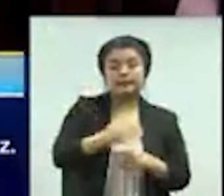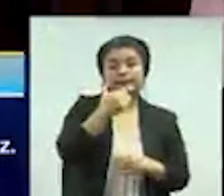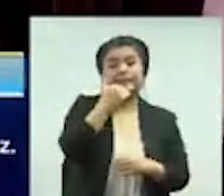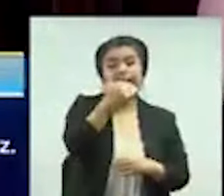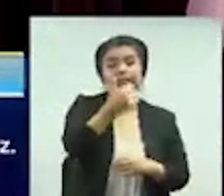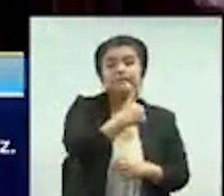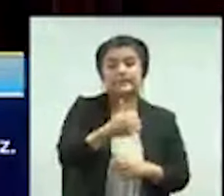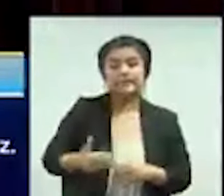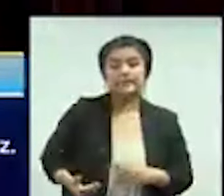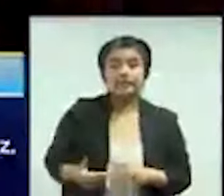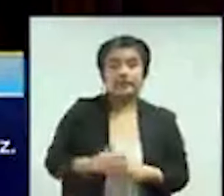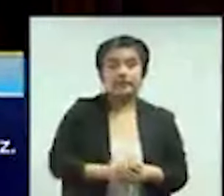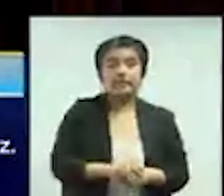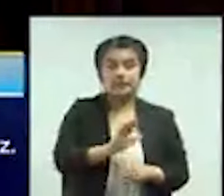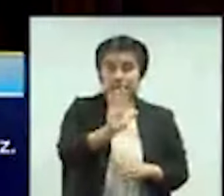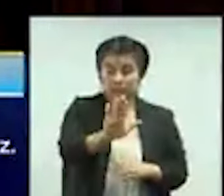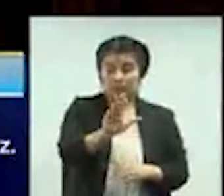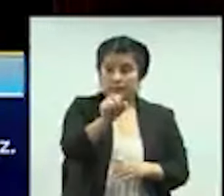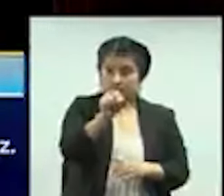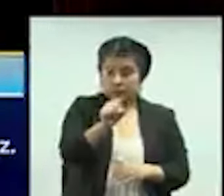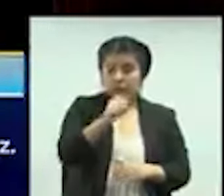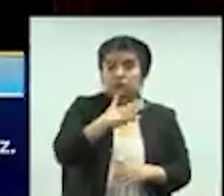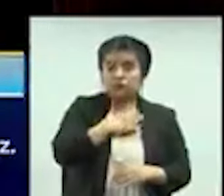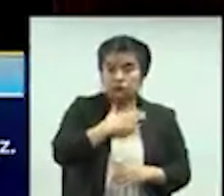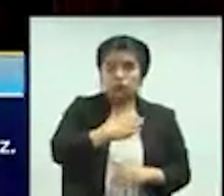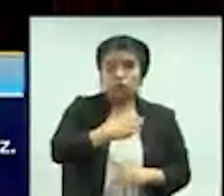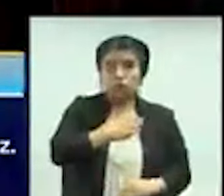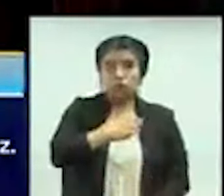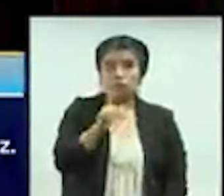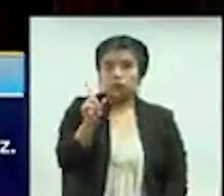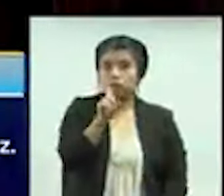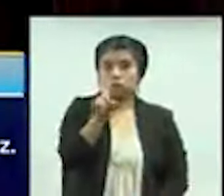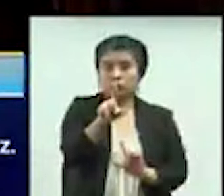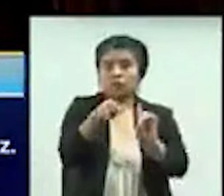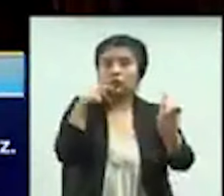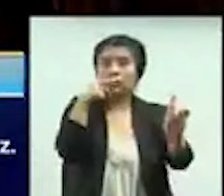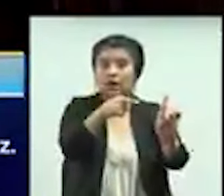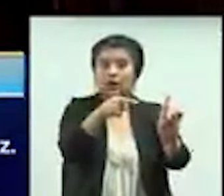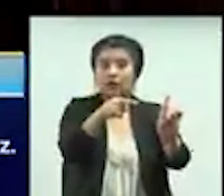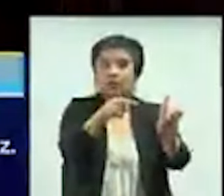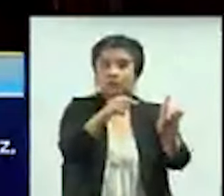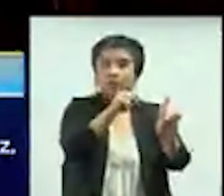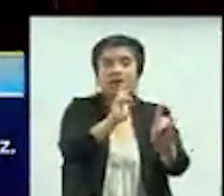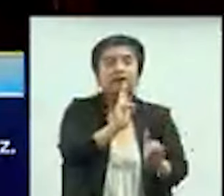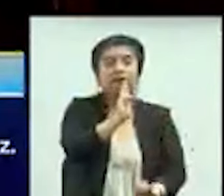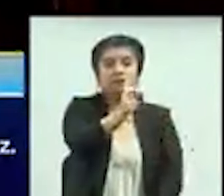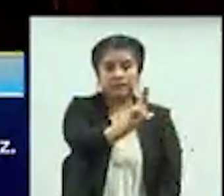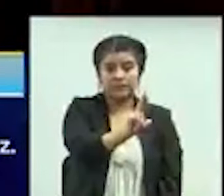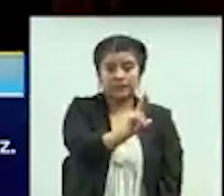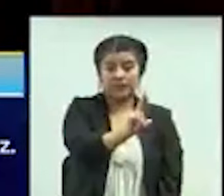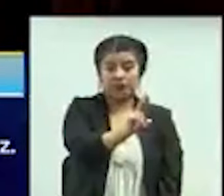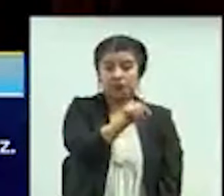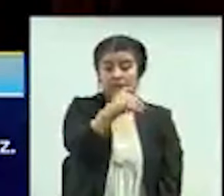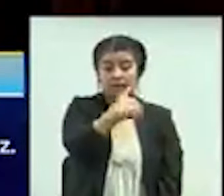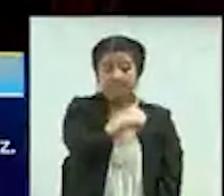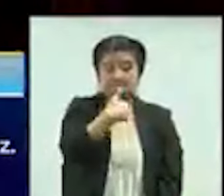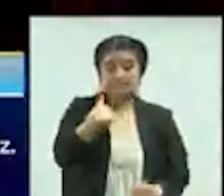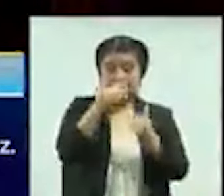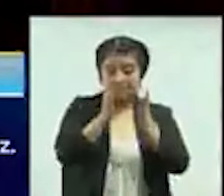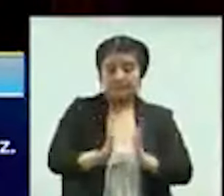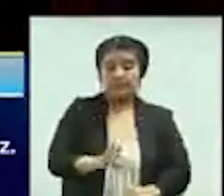presidente. Presidente, solamente yo no estoy conforme con la respuesta. El señor ministro tiene